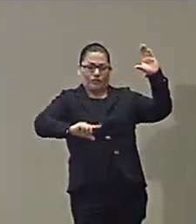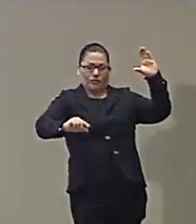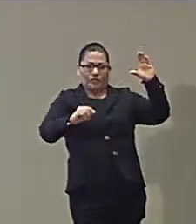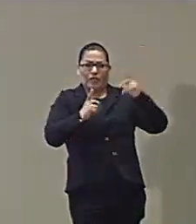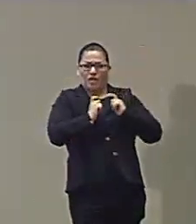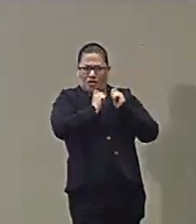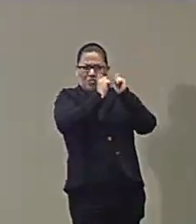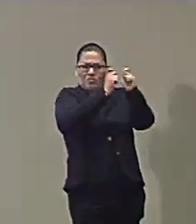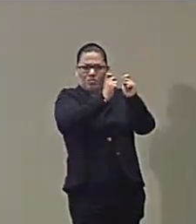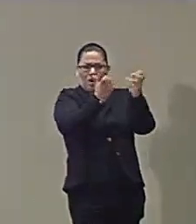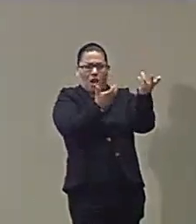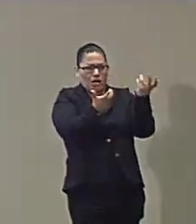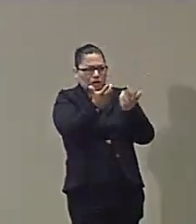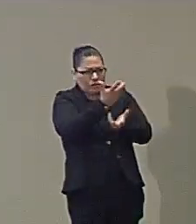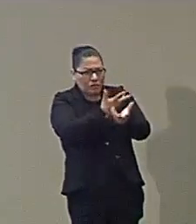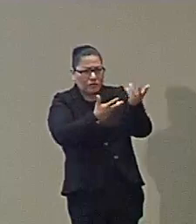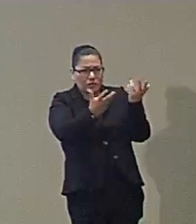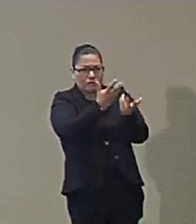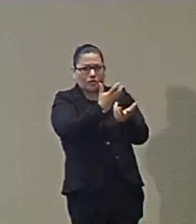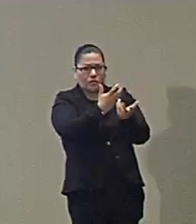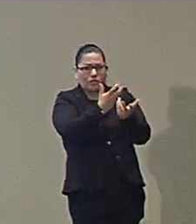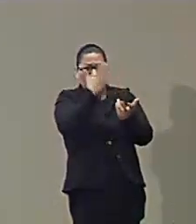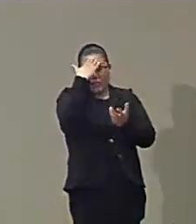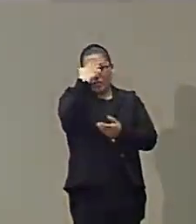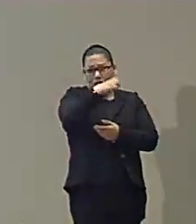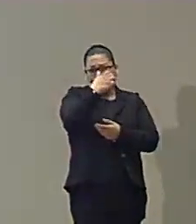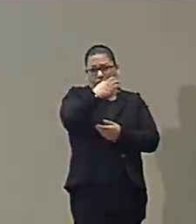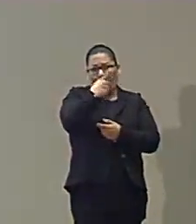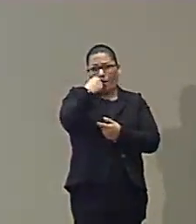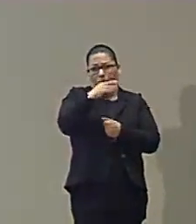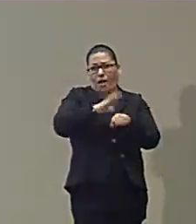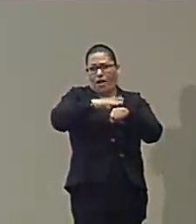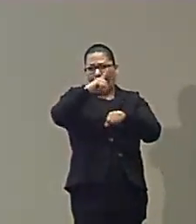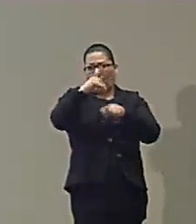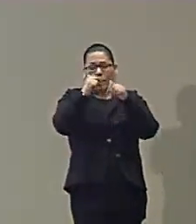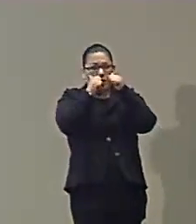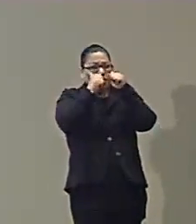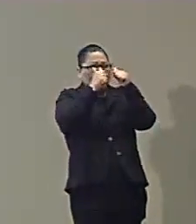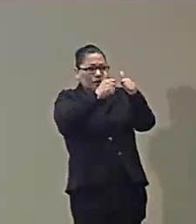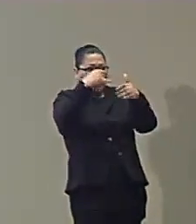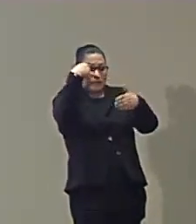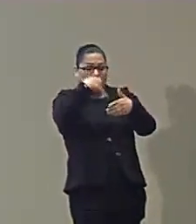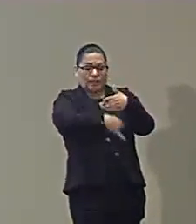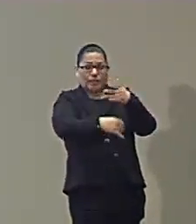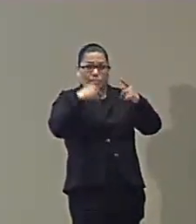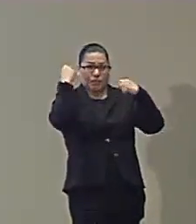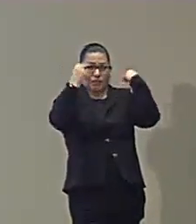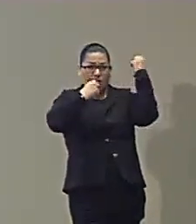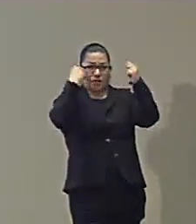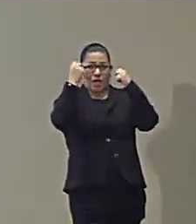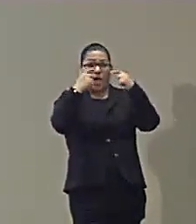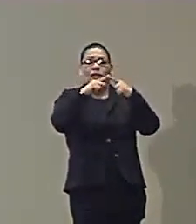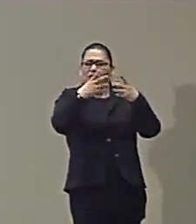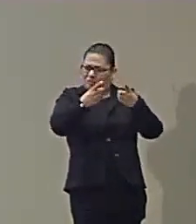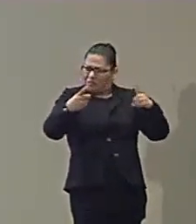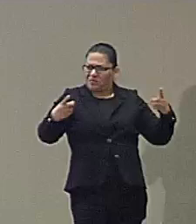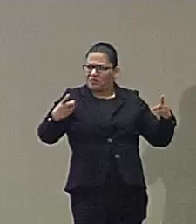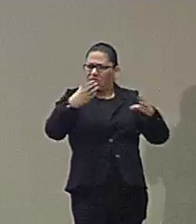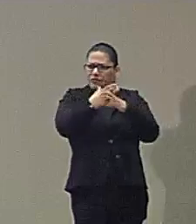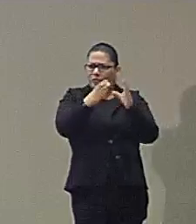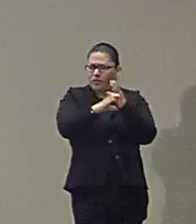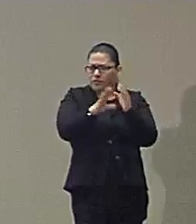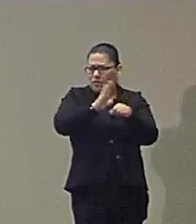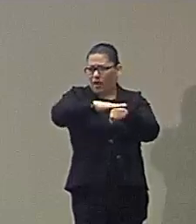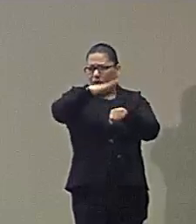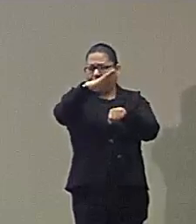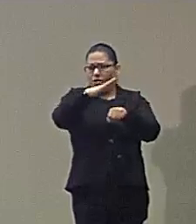nosotros atendemos más a este turismo interno y desarrollamos los productos déjenme